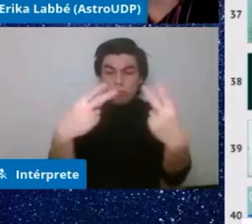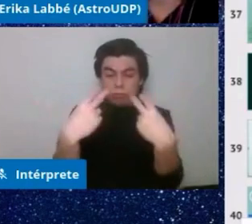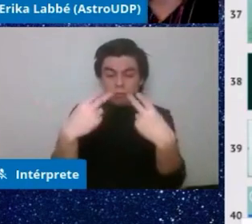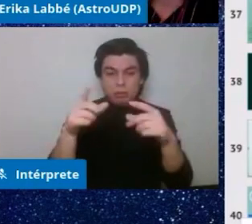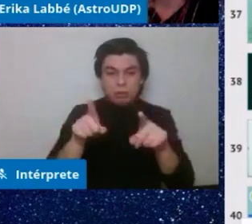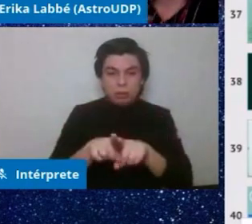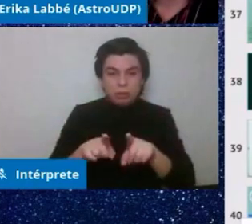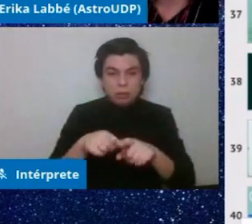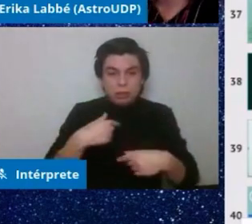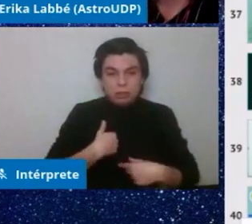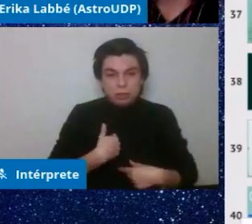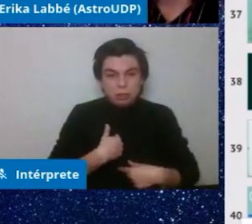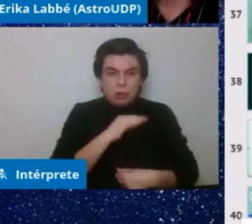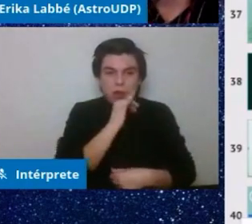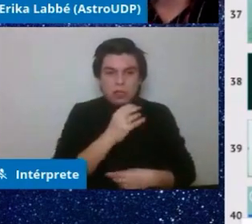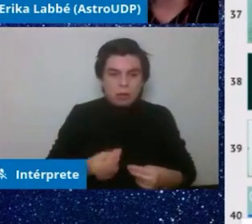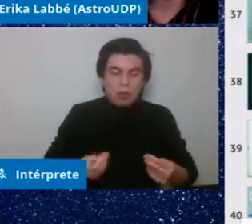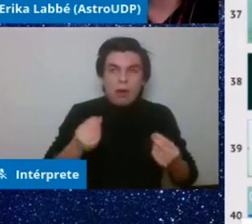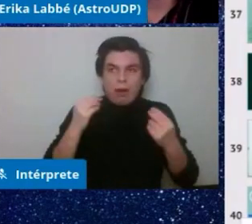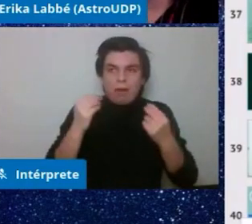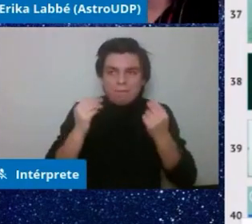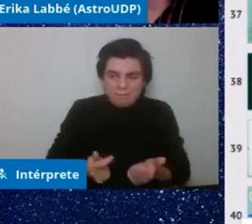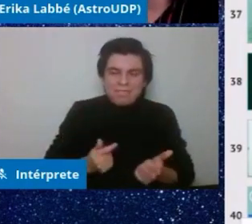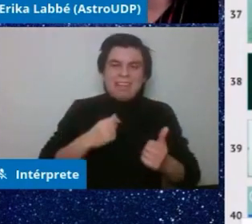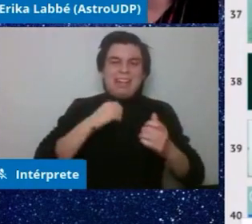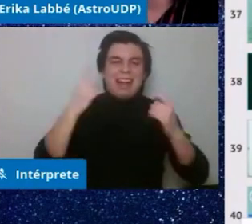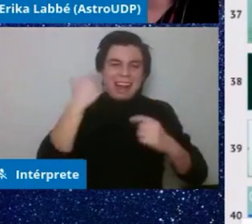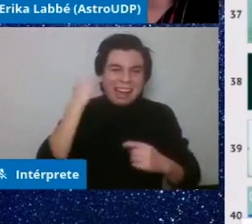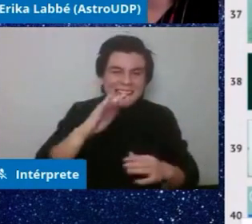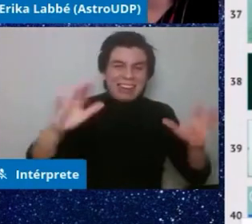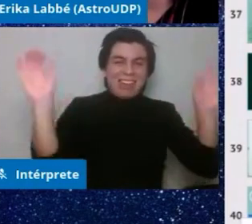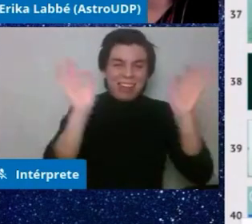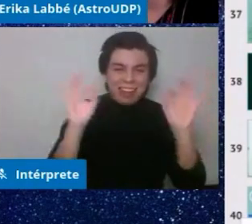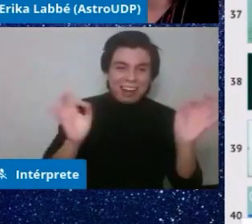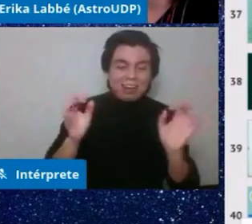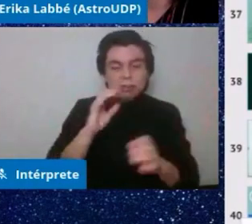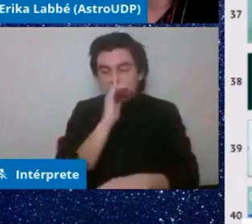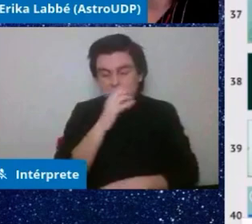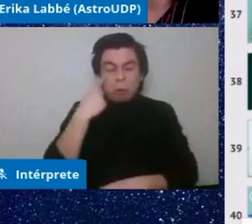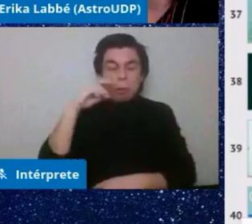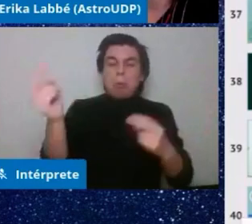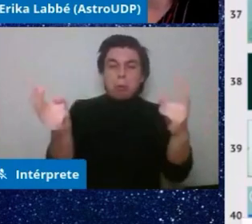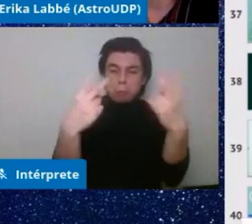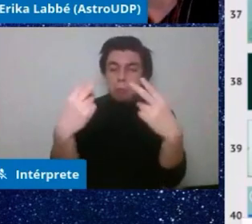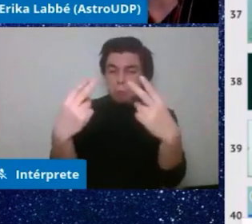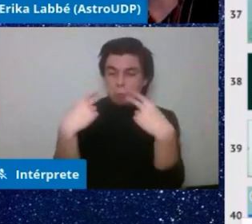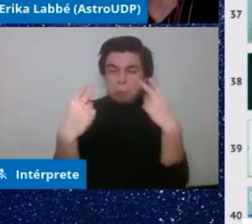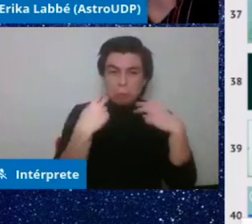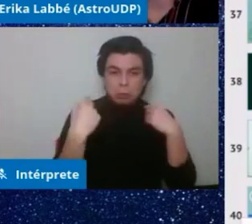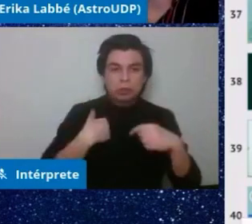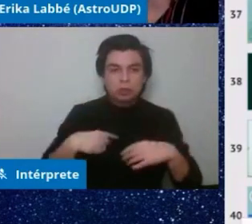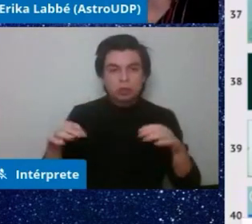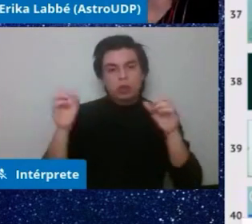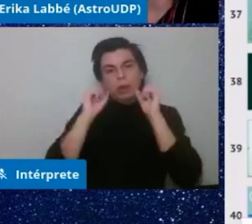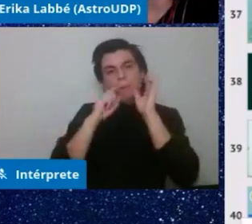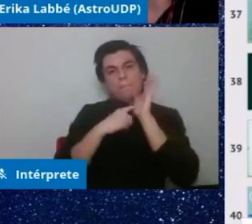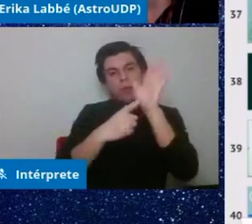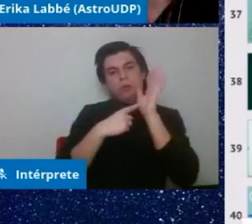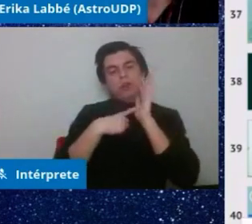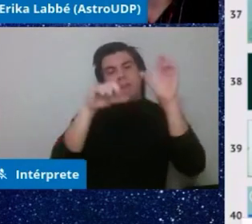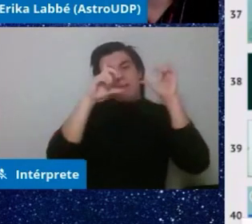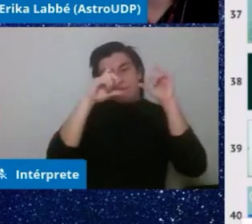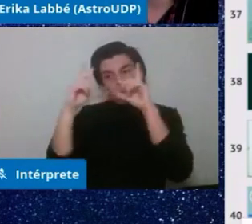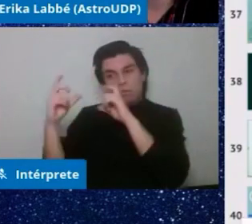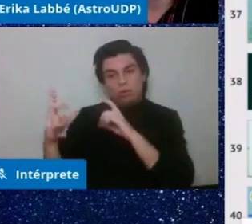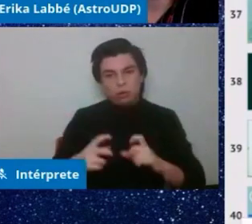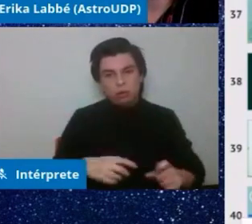pesar que yo no soy súper experta en hablarle a niños, ponte tú. Es como que sí, me escucharon todo el rato y yo les mostré estas fotos de las